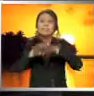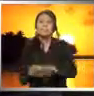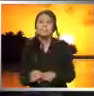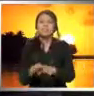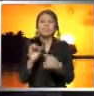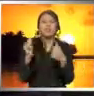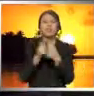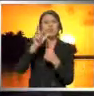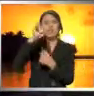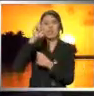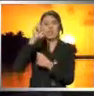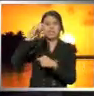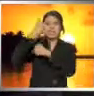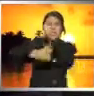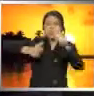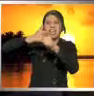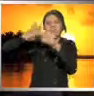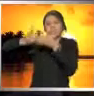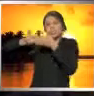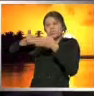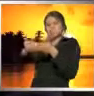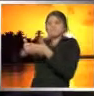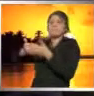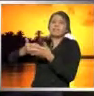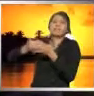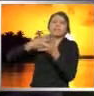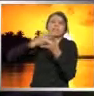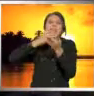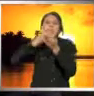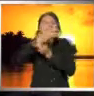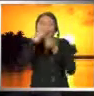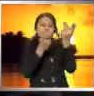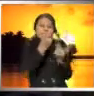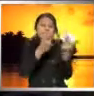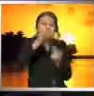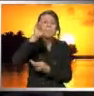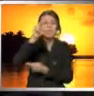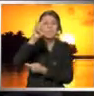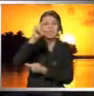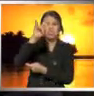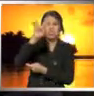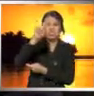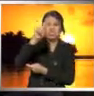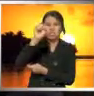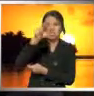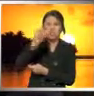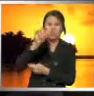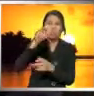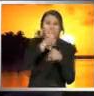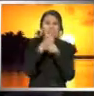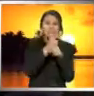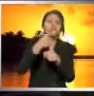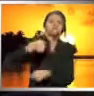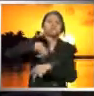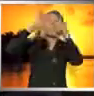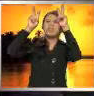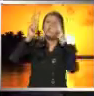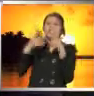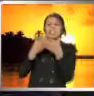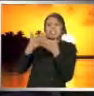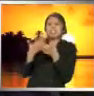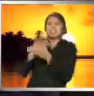tiene que ver con 20 años de periodismo, y los primeros años estuve trabajando mucho con el tema de VIH-Sida, salud